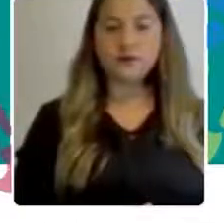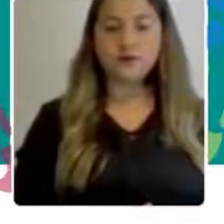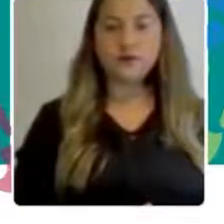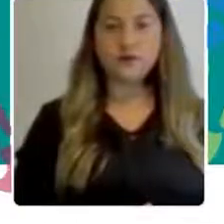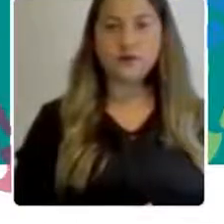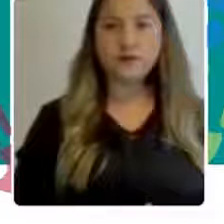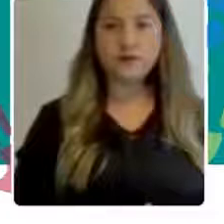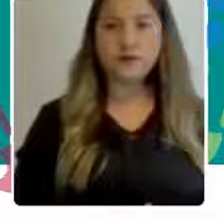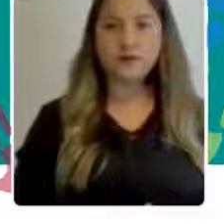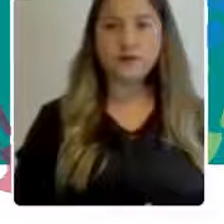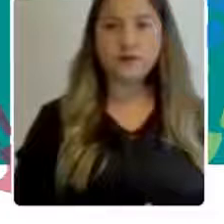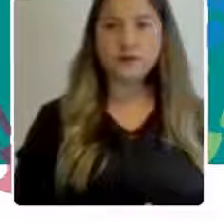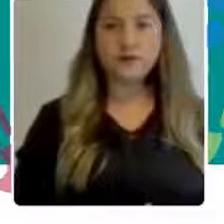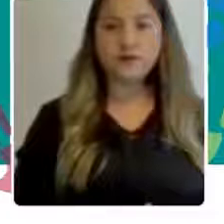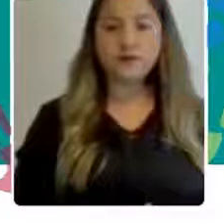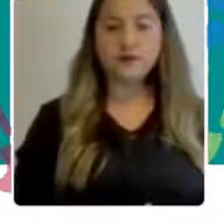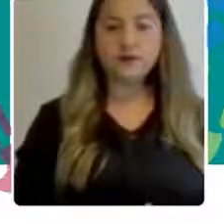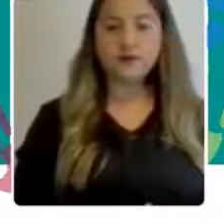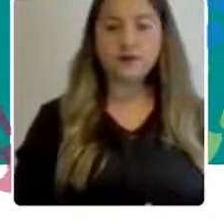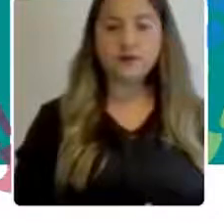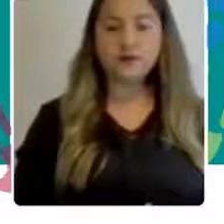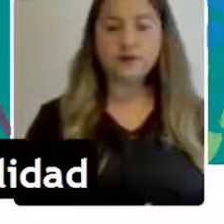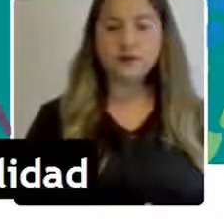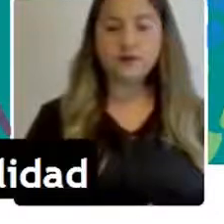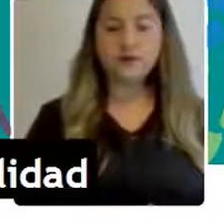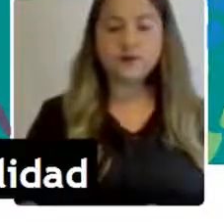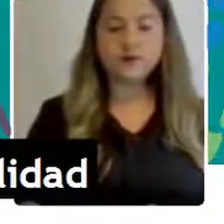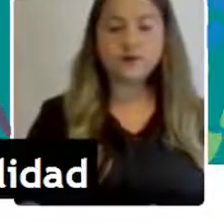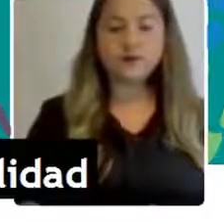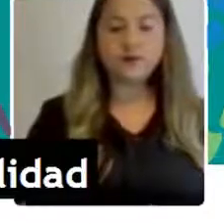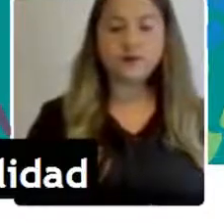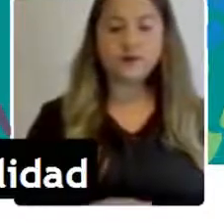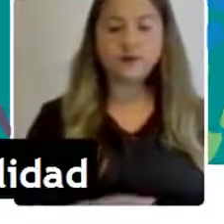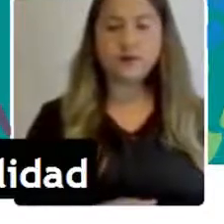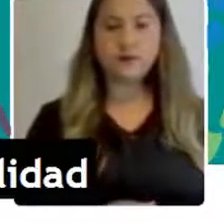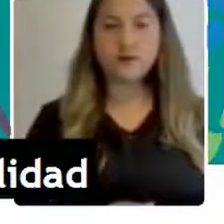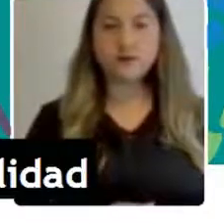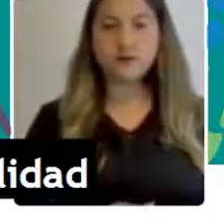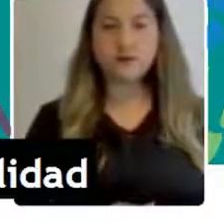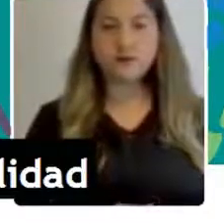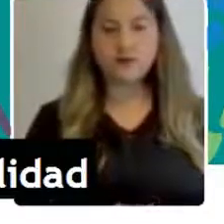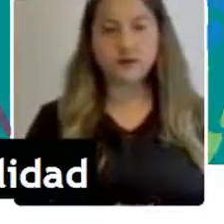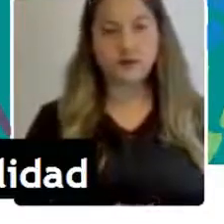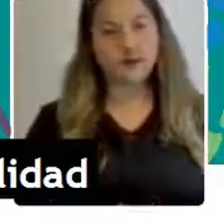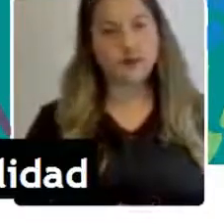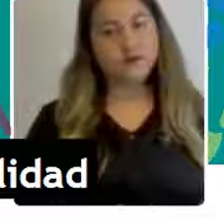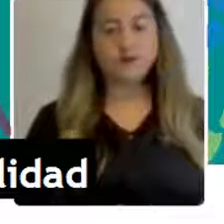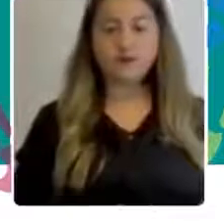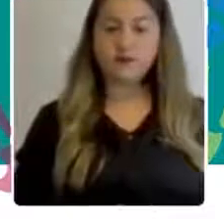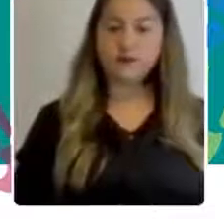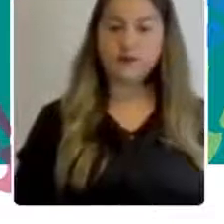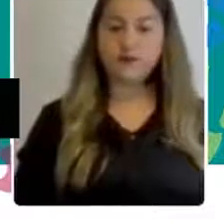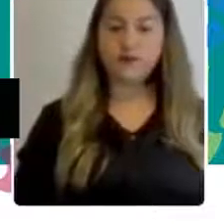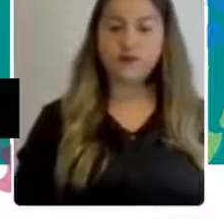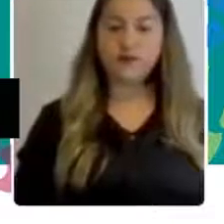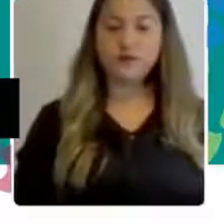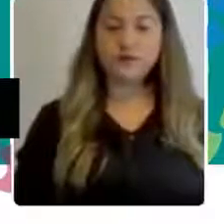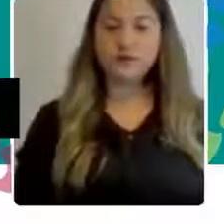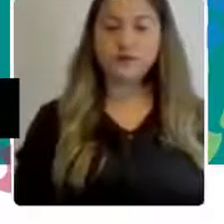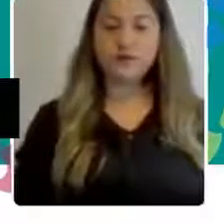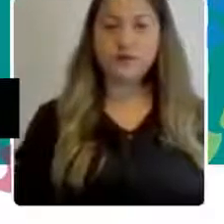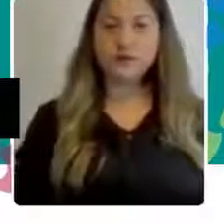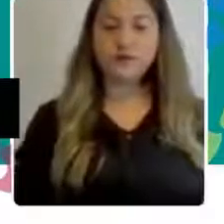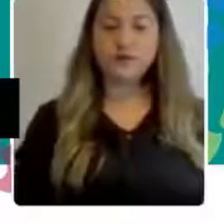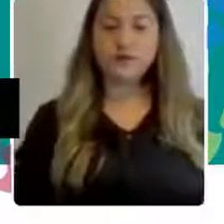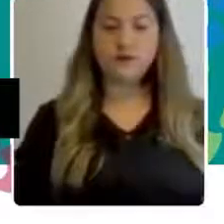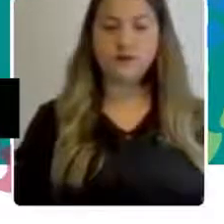año de vida. Si uno desagrega la causa de esta mortalidad, puede